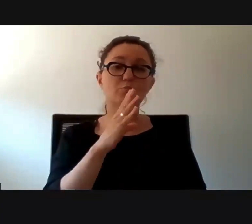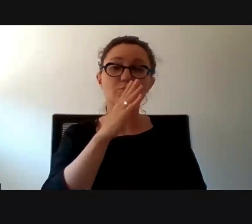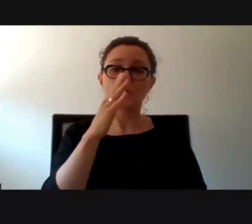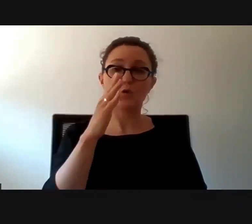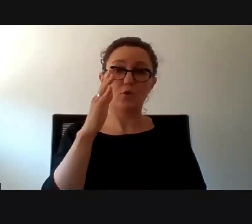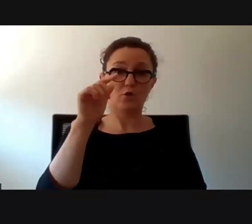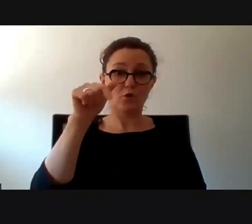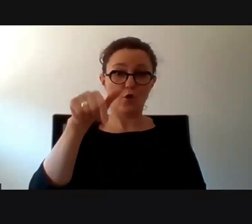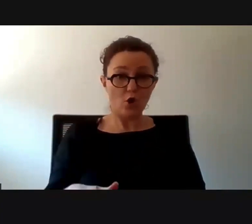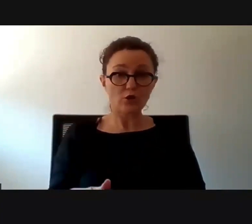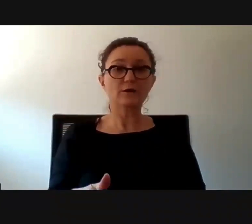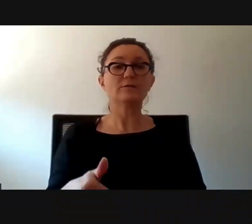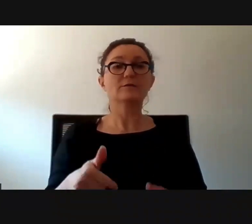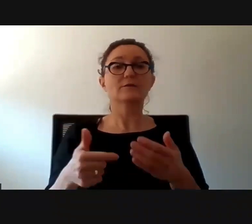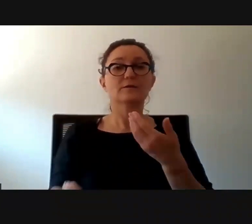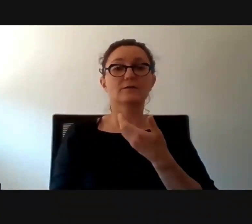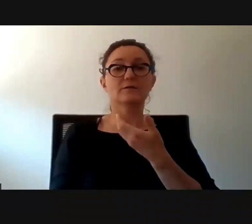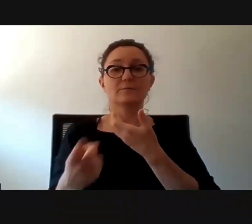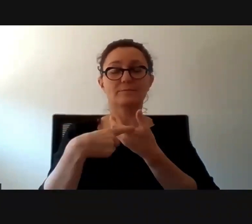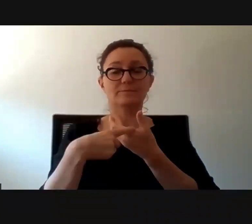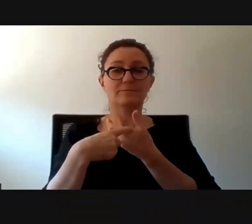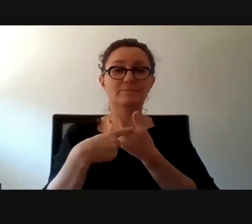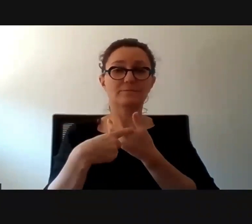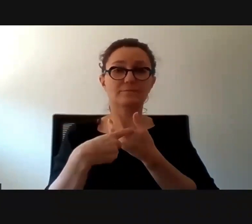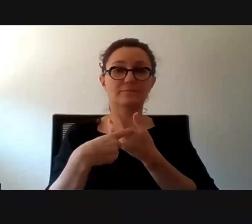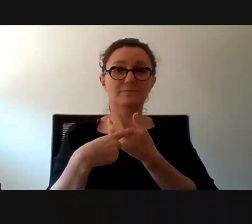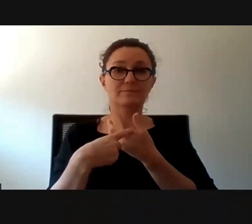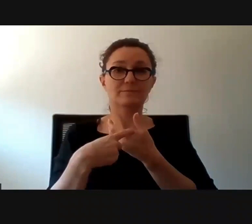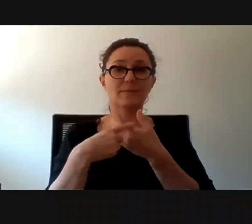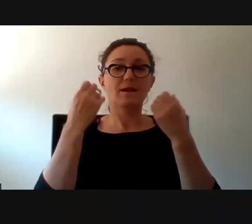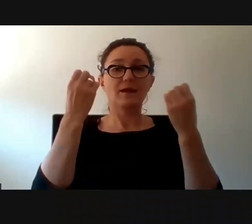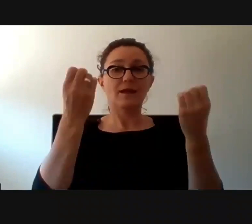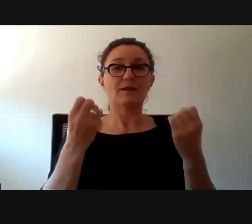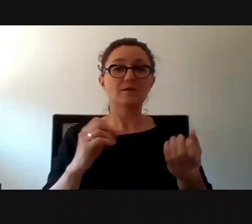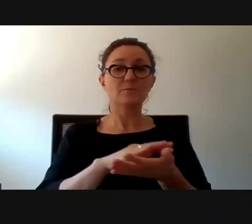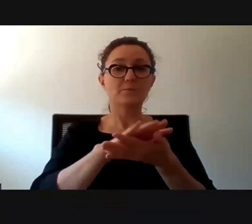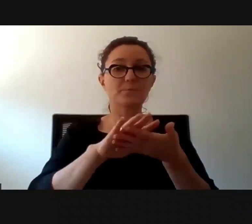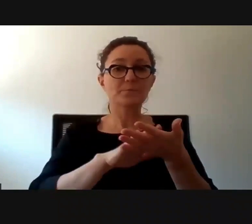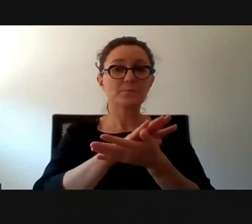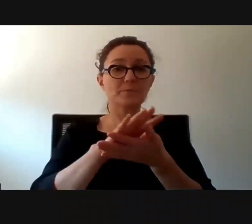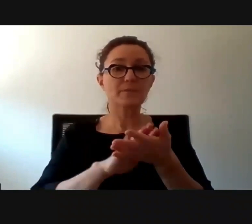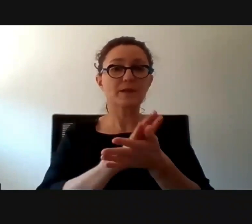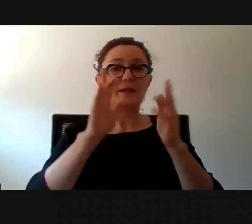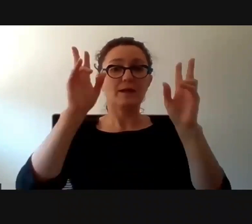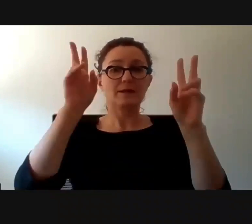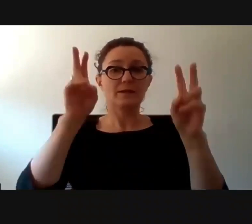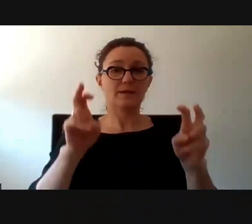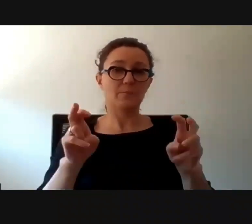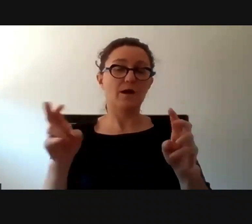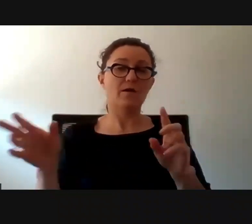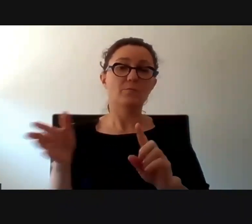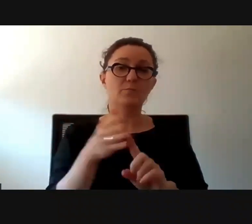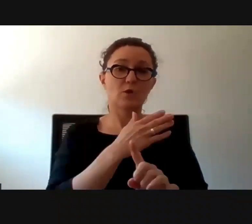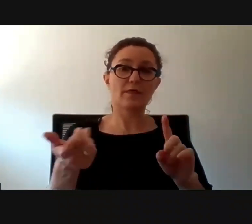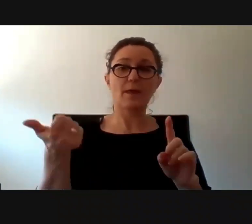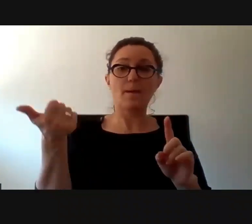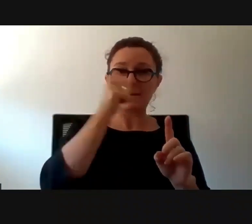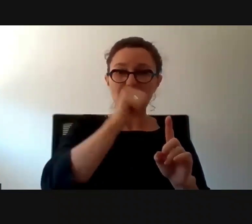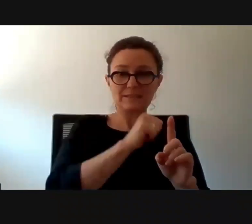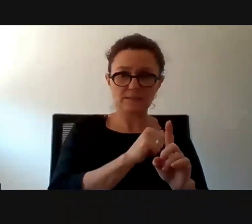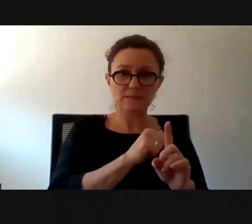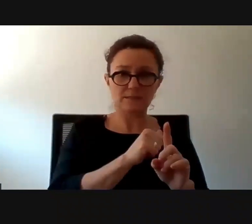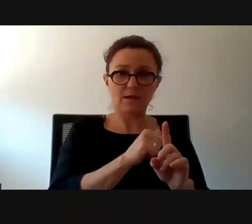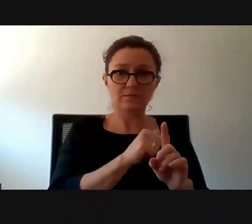este día de hoy a nuestras entidades para abordar el tema de la violencia machista y de cómo